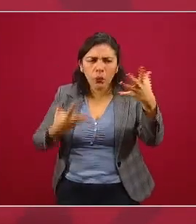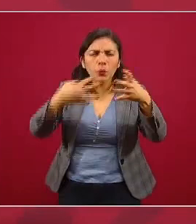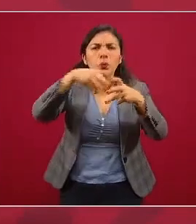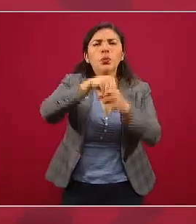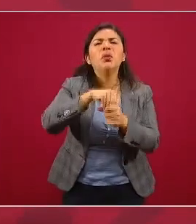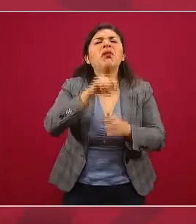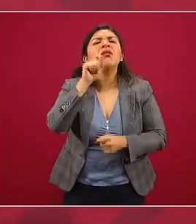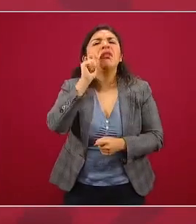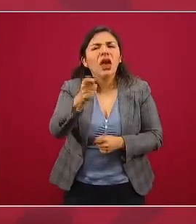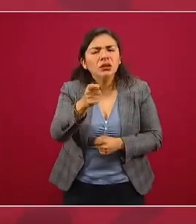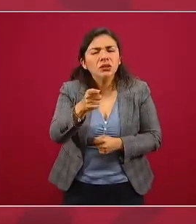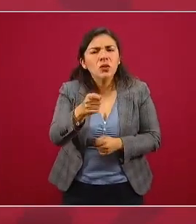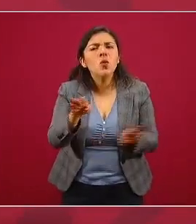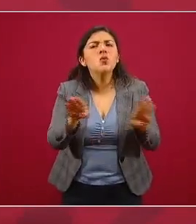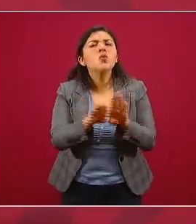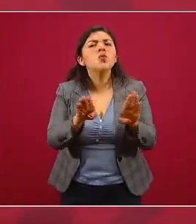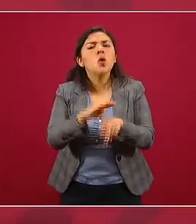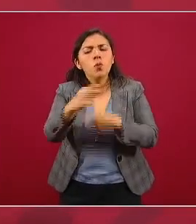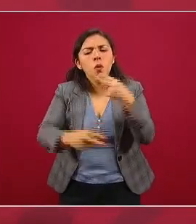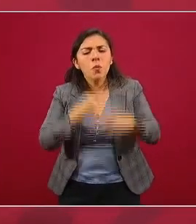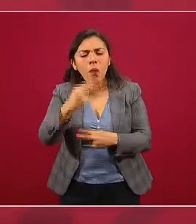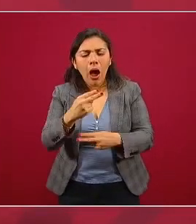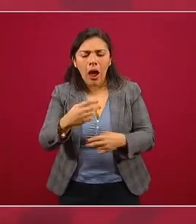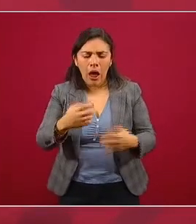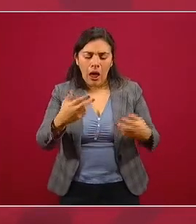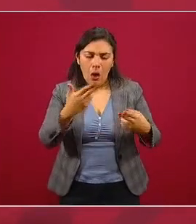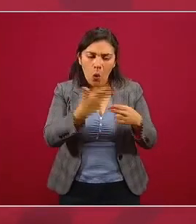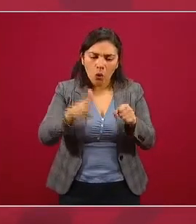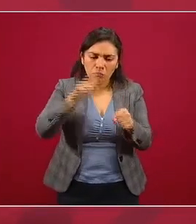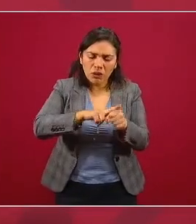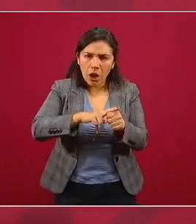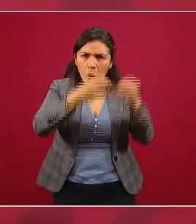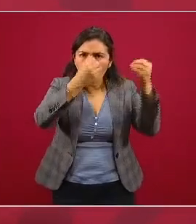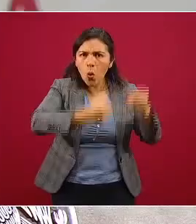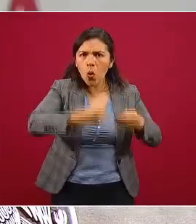de cómo estamos en ocupación.